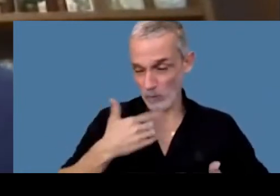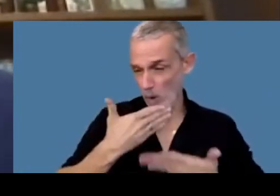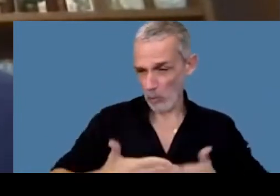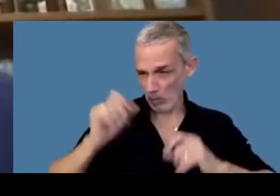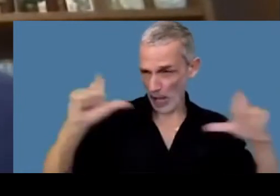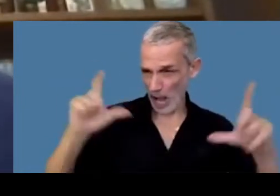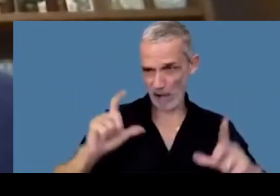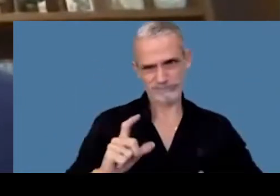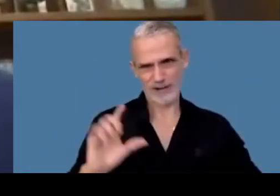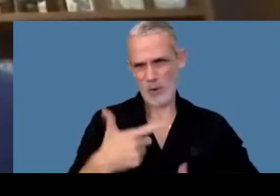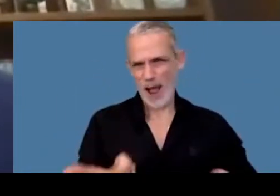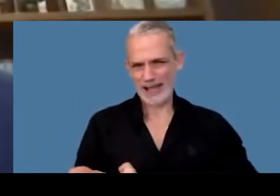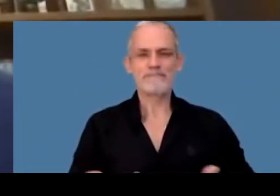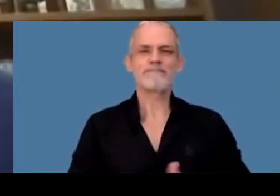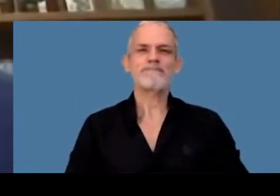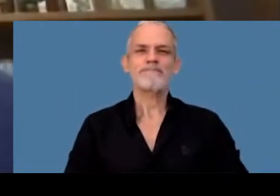Pero